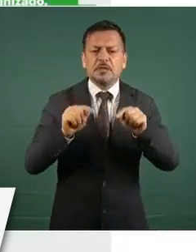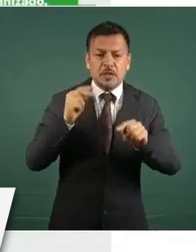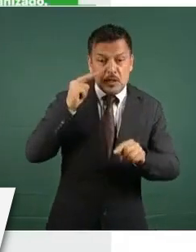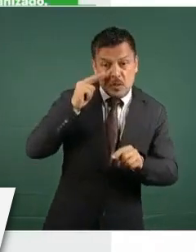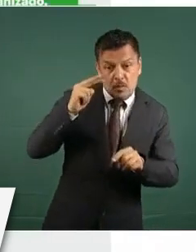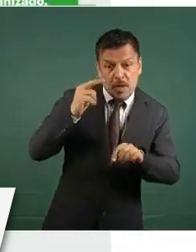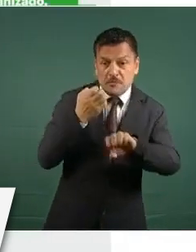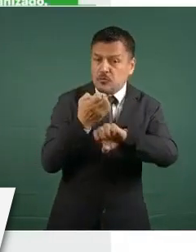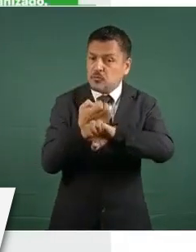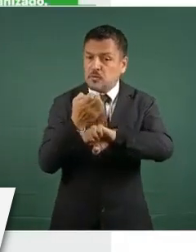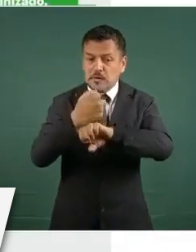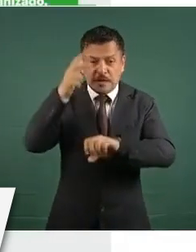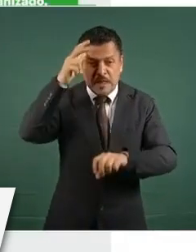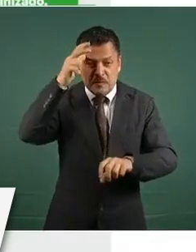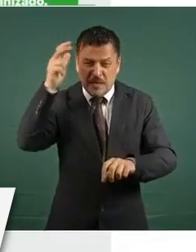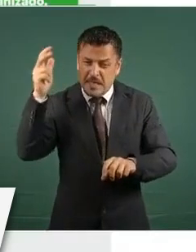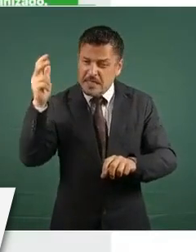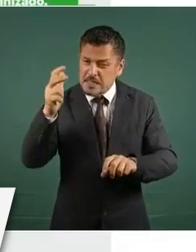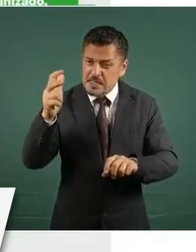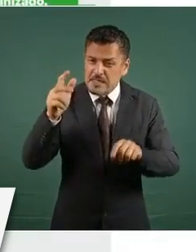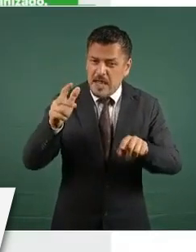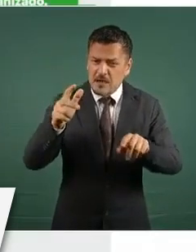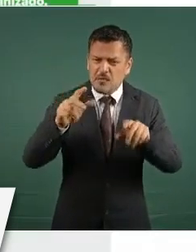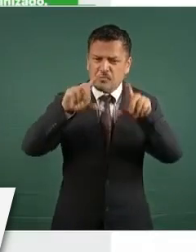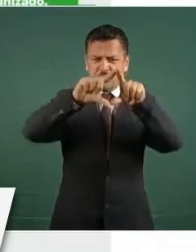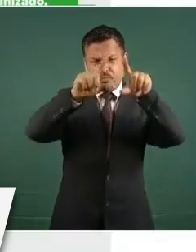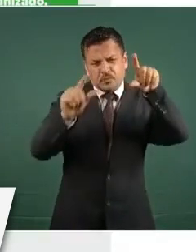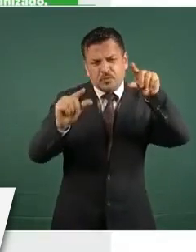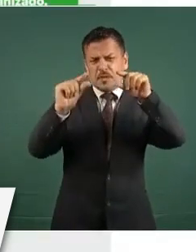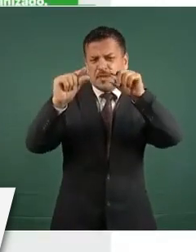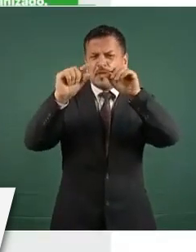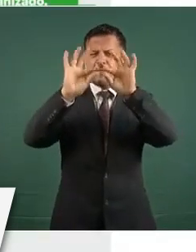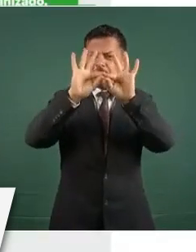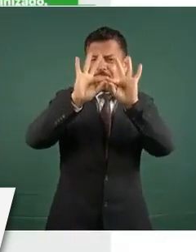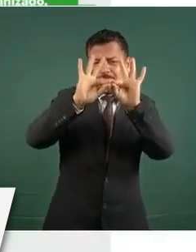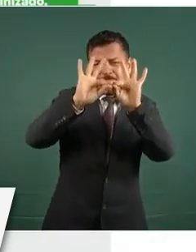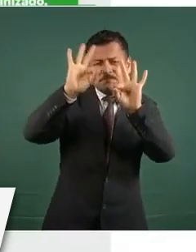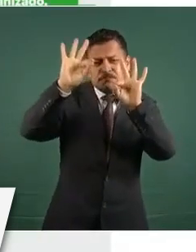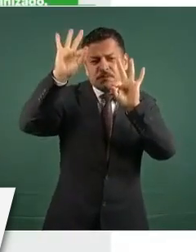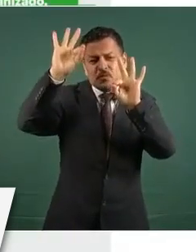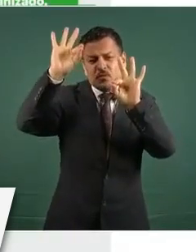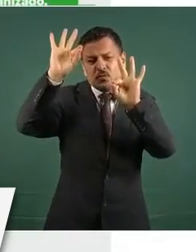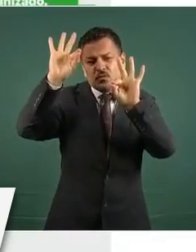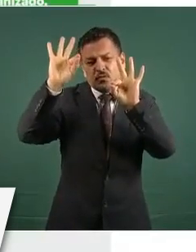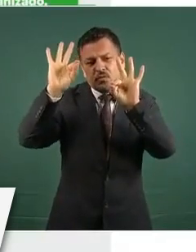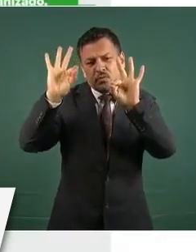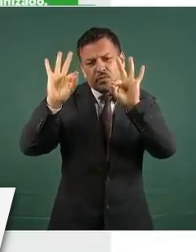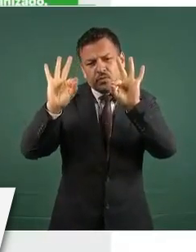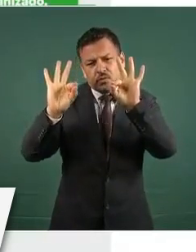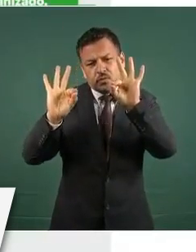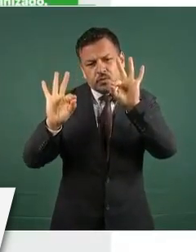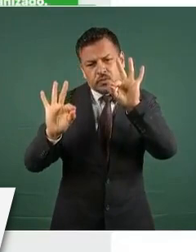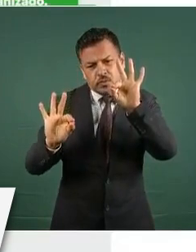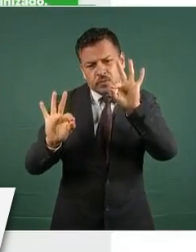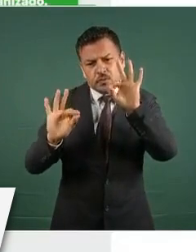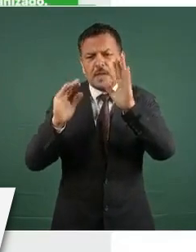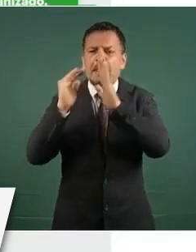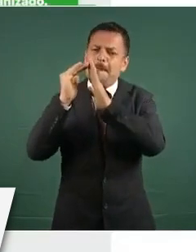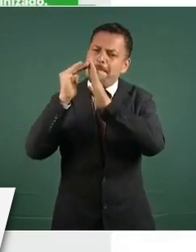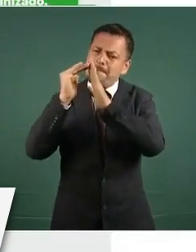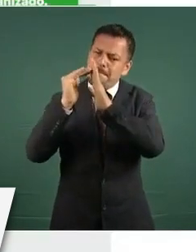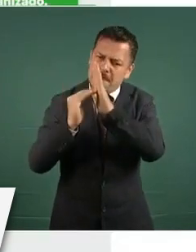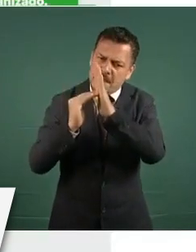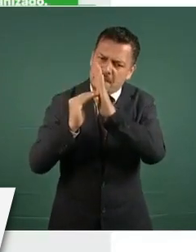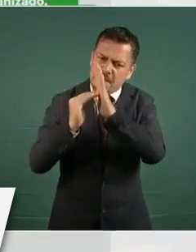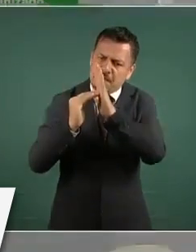posición de mucho menor incidencia que los estados de la república y de la mayoría que